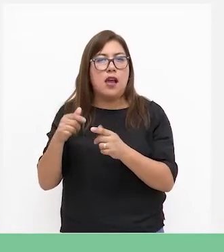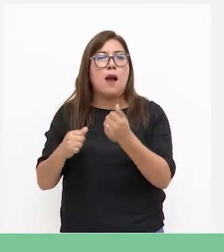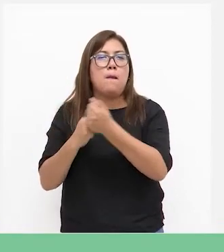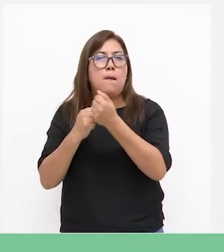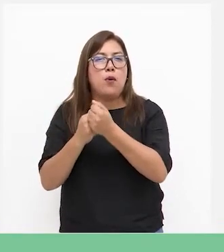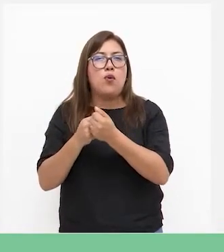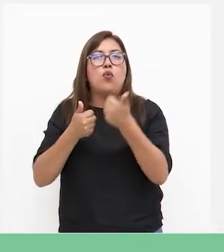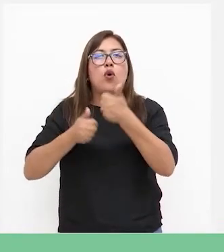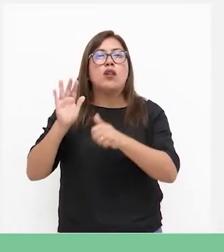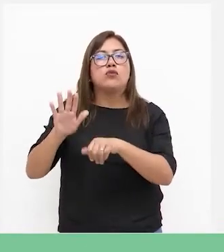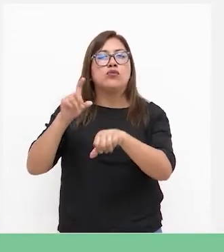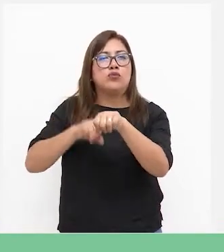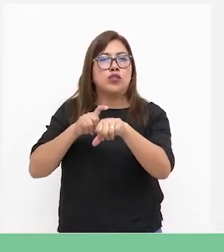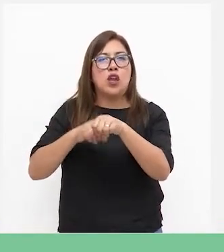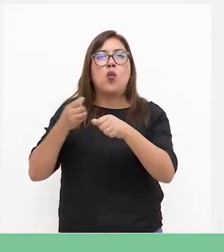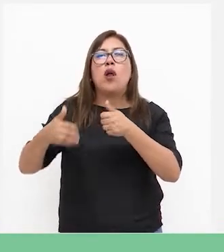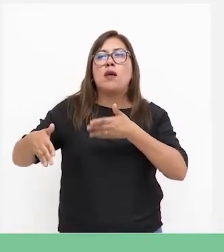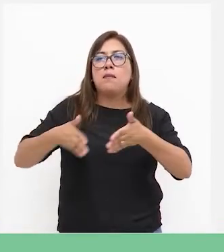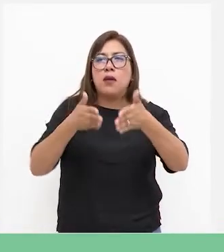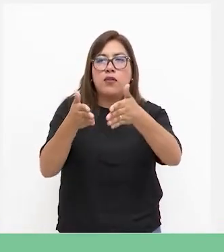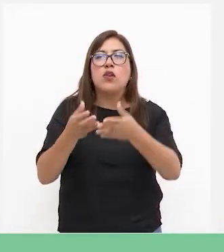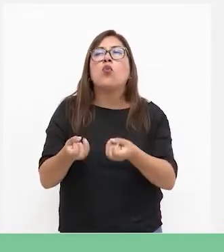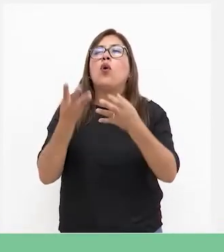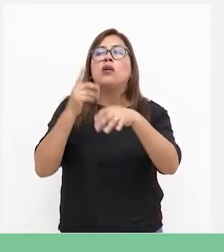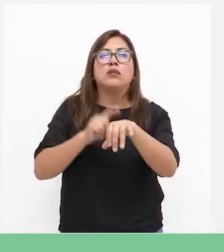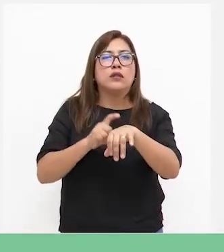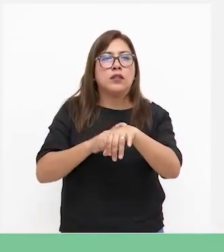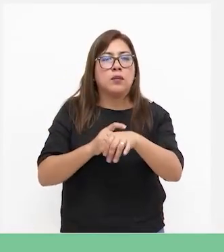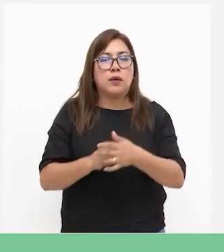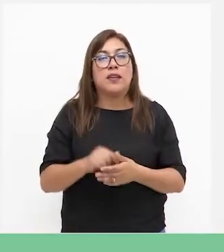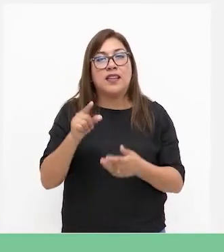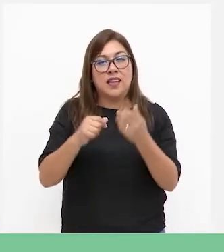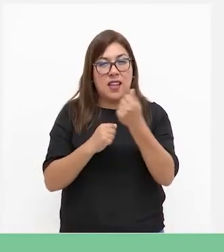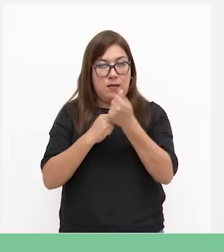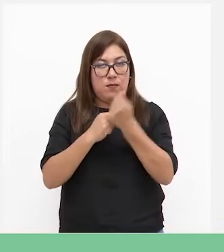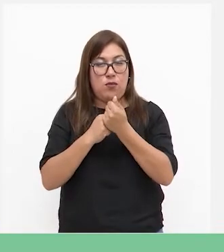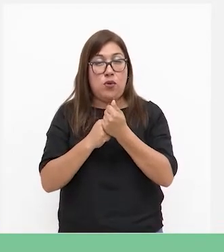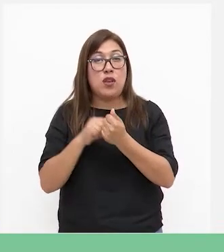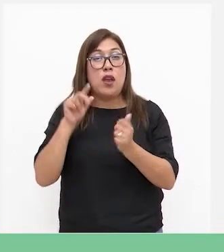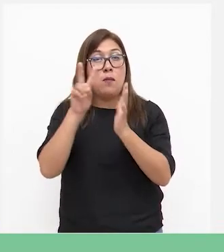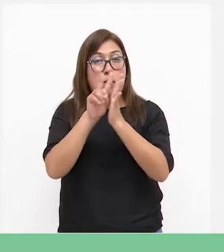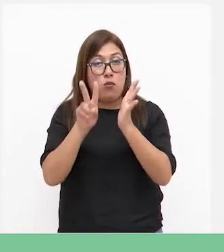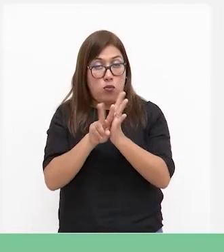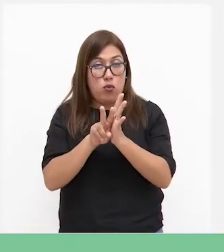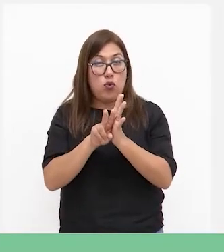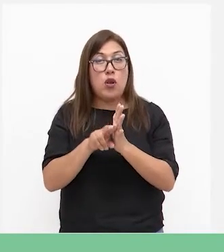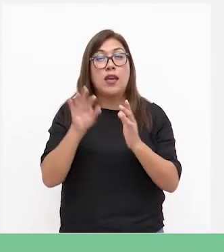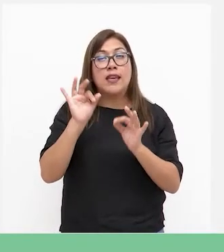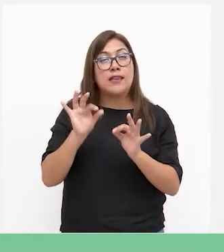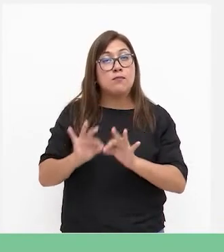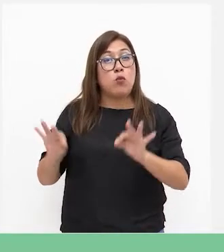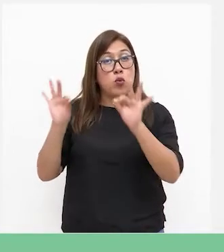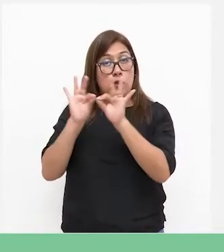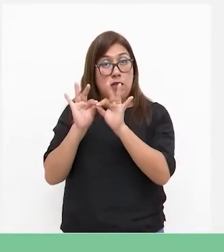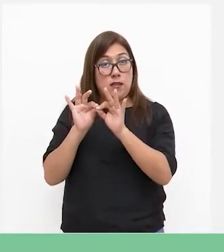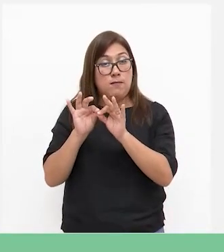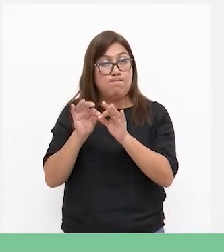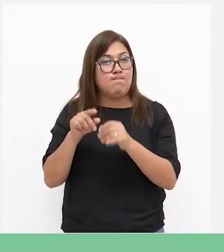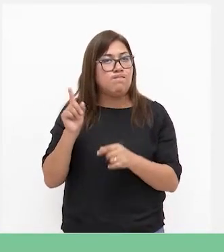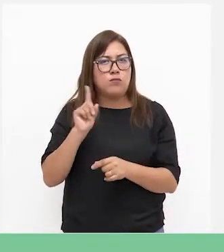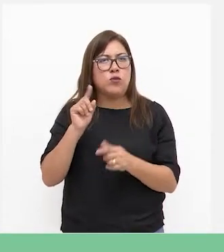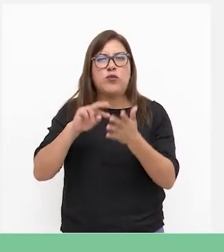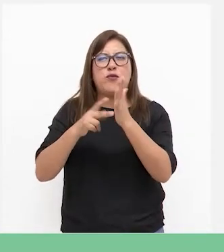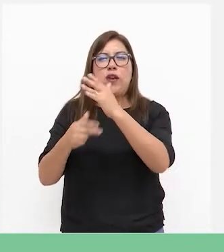apoyará, en qué momento, de qué forma y por cuánto tiempo. Los apoyos, tanto voluntarios como excepcionales, no